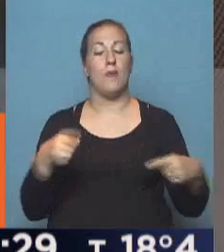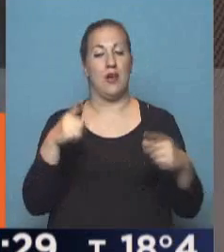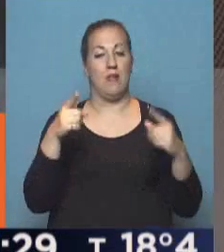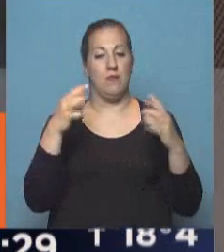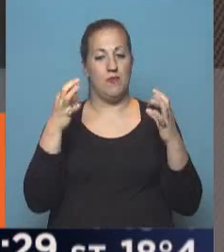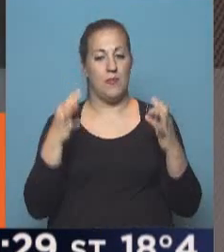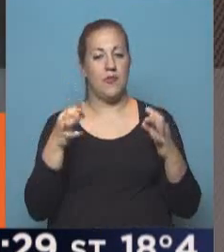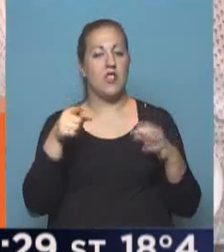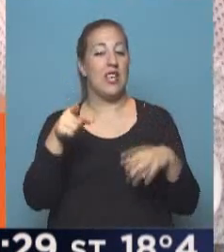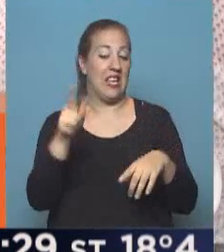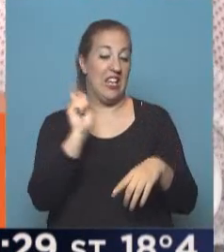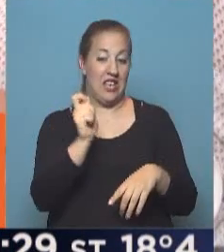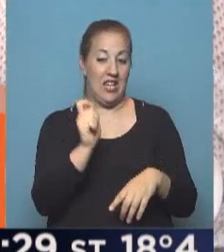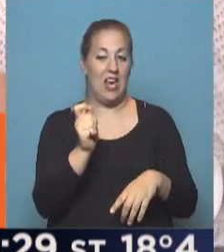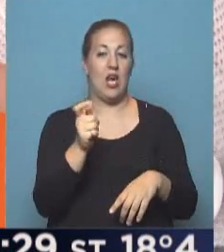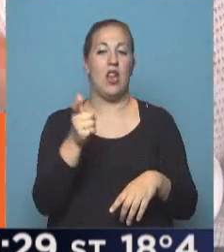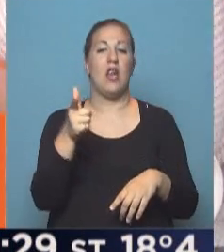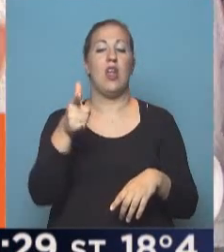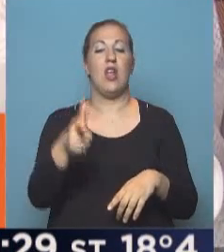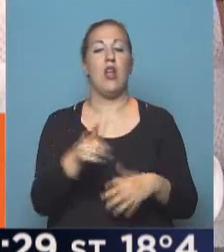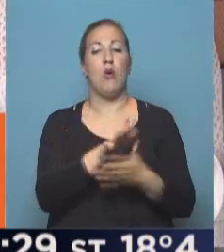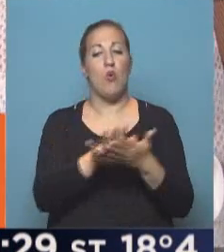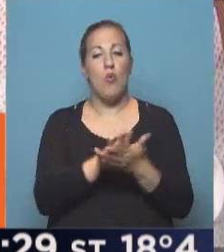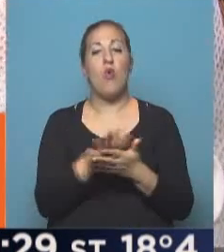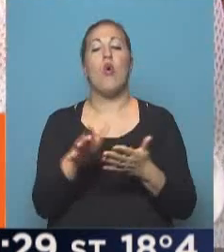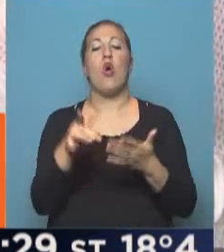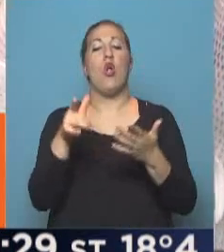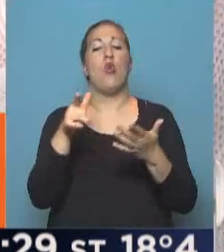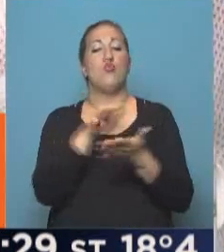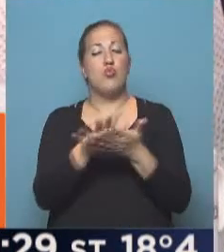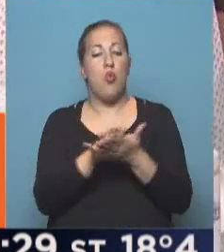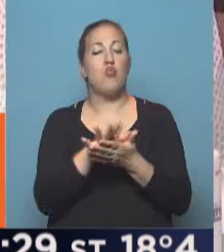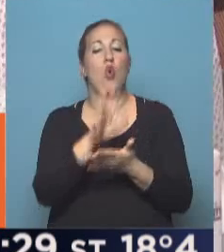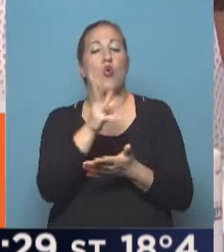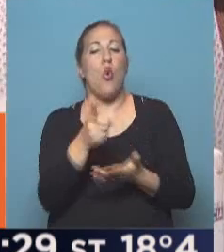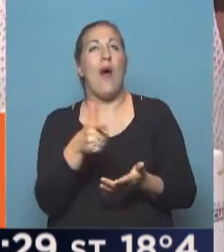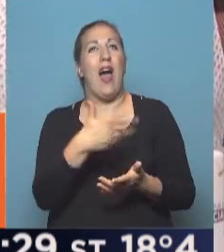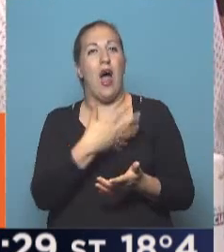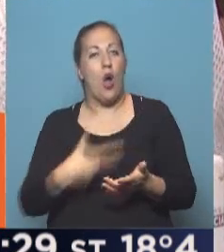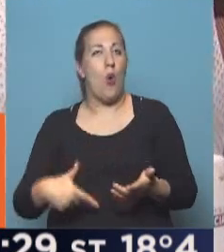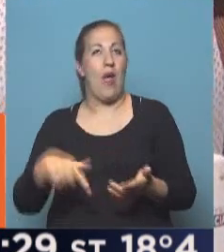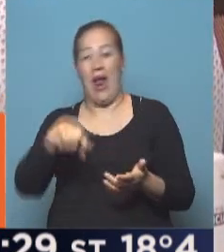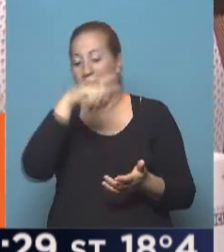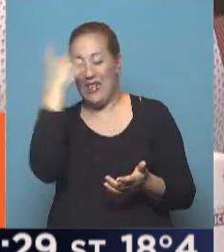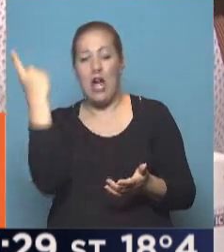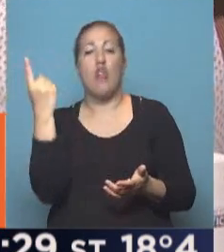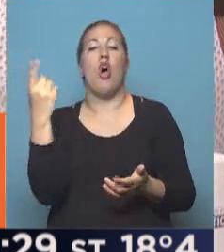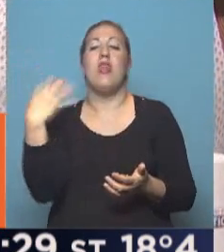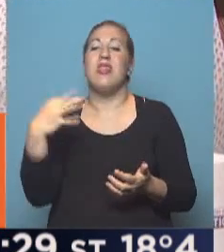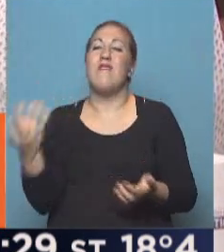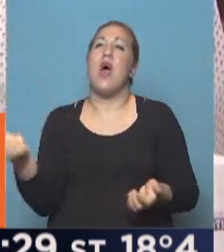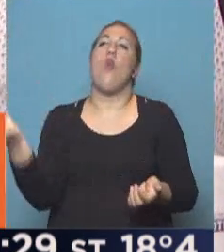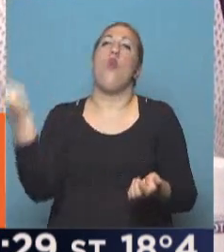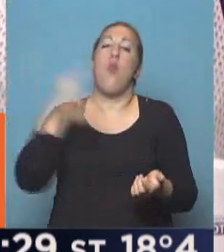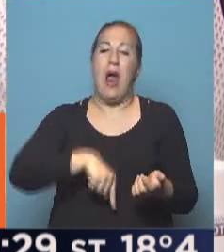a quienes quienes entregaron al listado y sus bienes vuelvan a la sociedad cómo está el sistema nosotros queremos